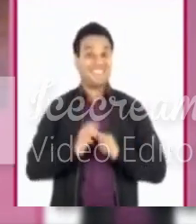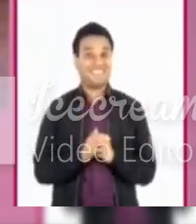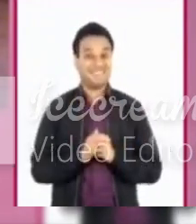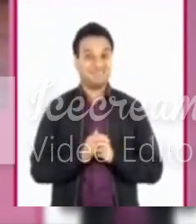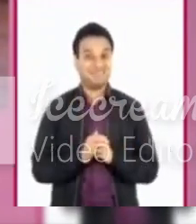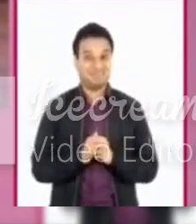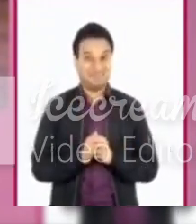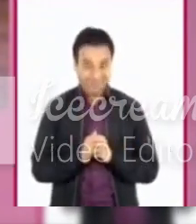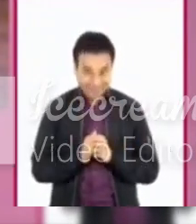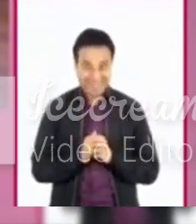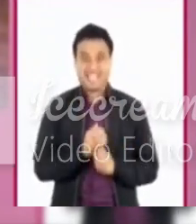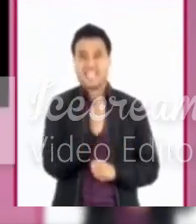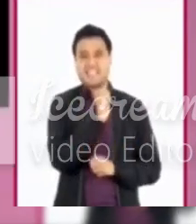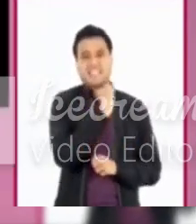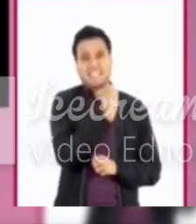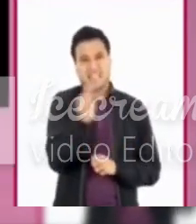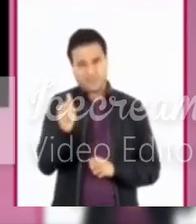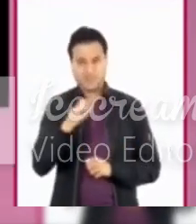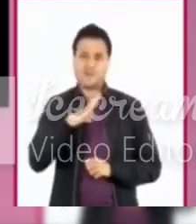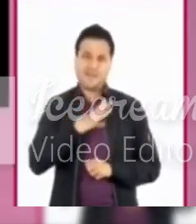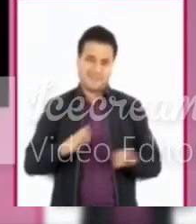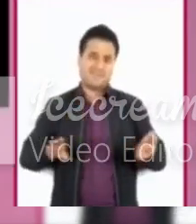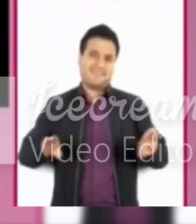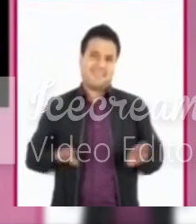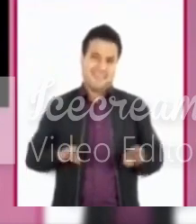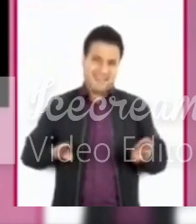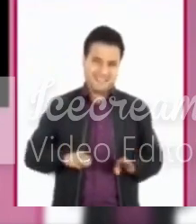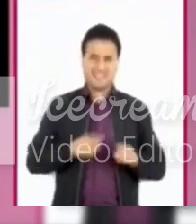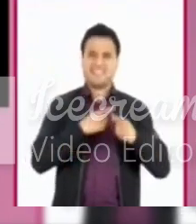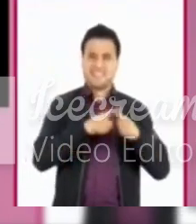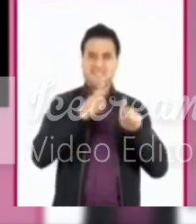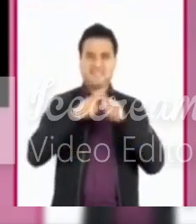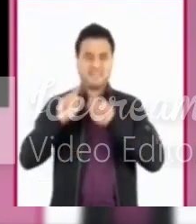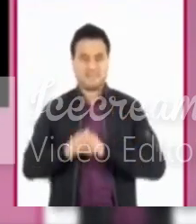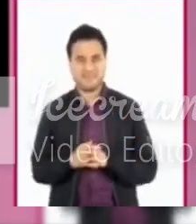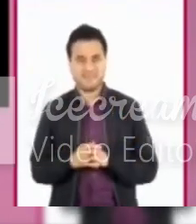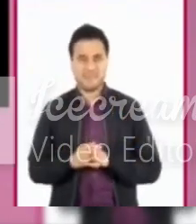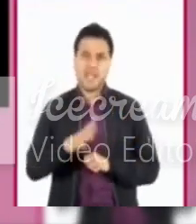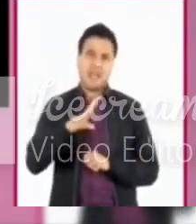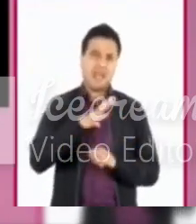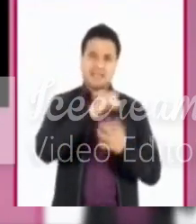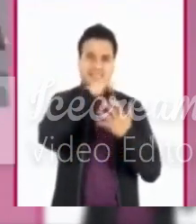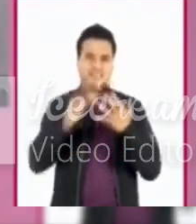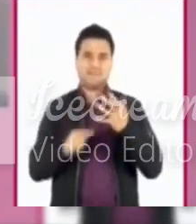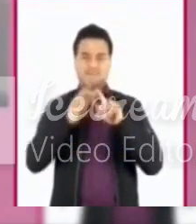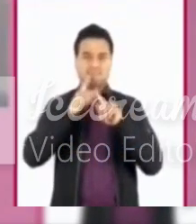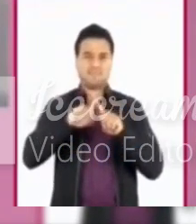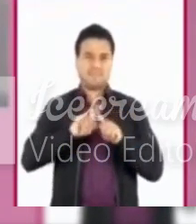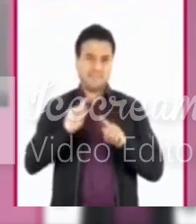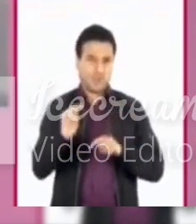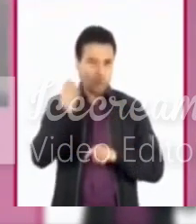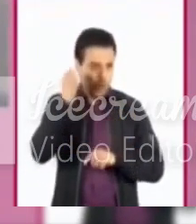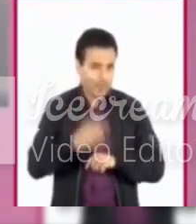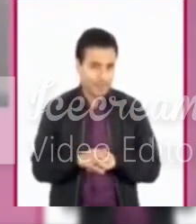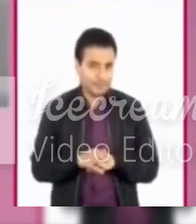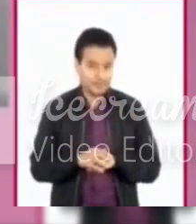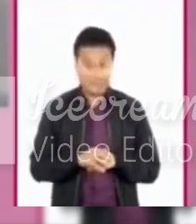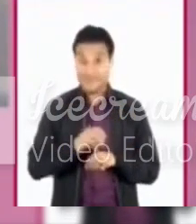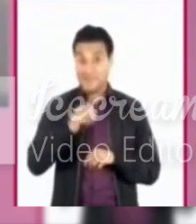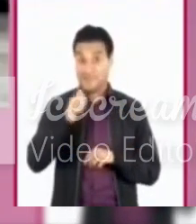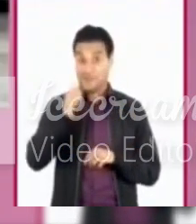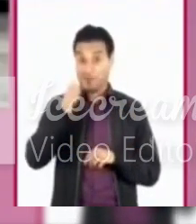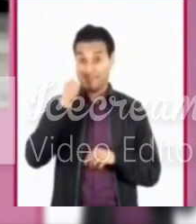Cada uno tiene sus propias condiciones. Algunos de ellos cuentan con numerosos recursos tecnológicos. Sin embargo,